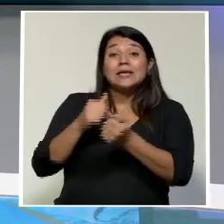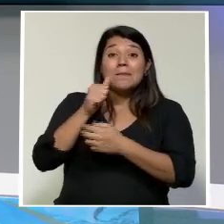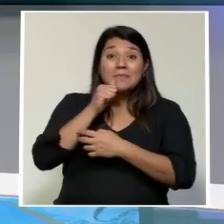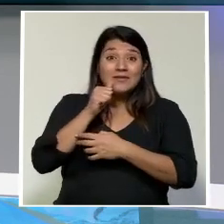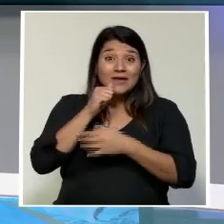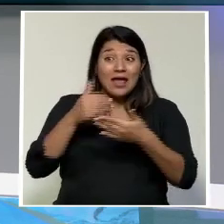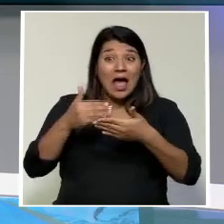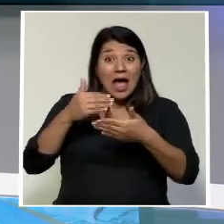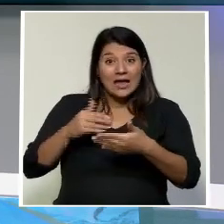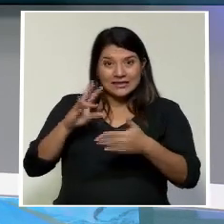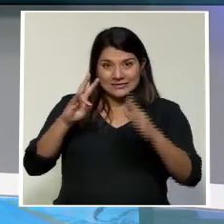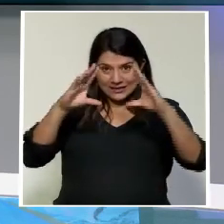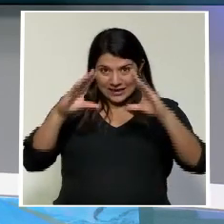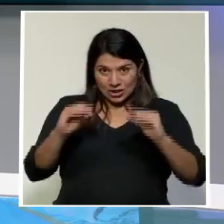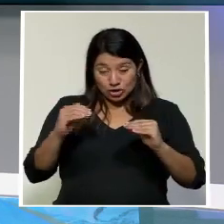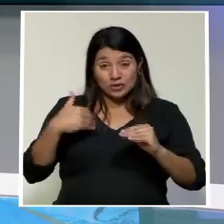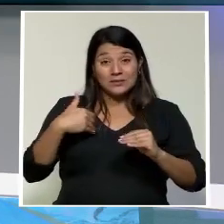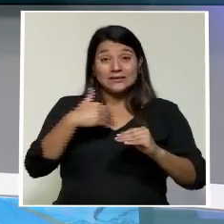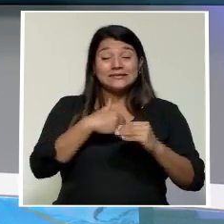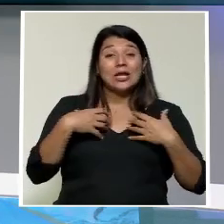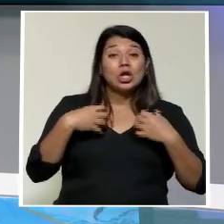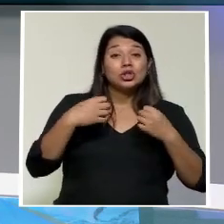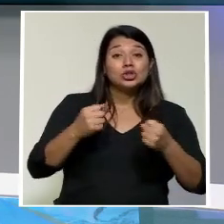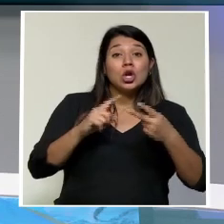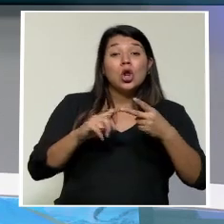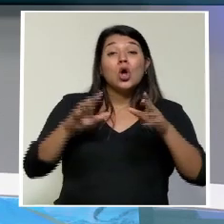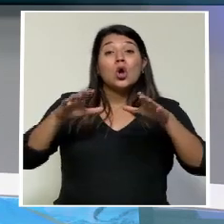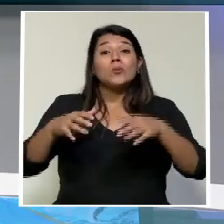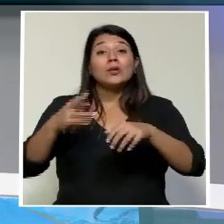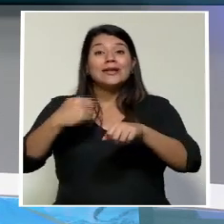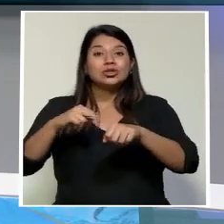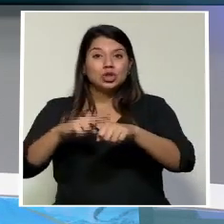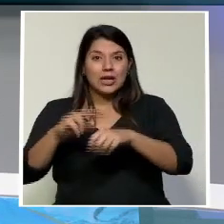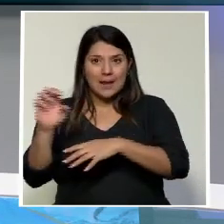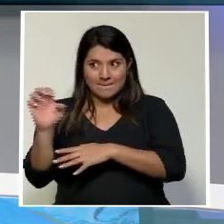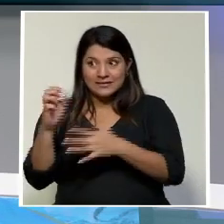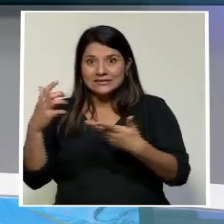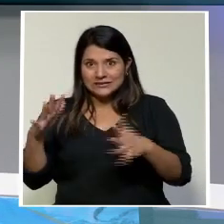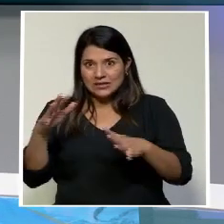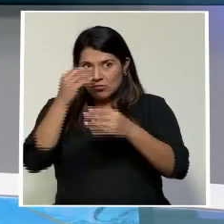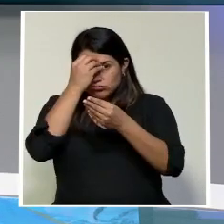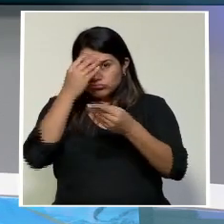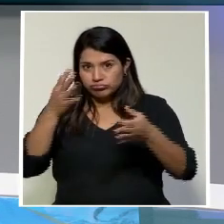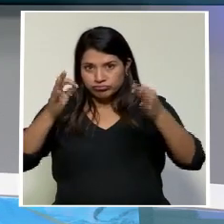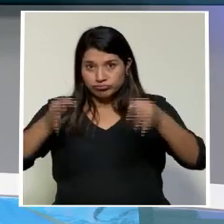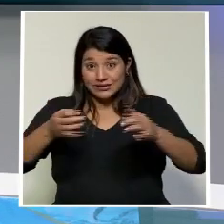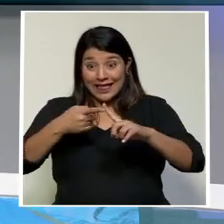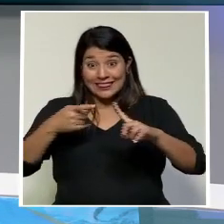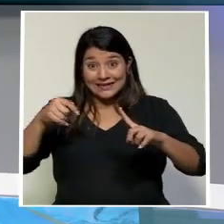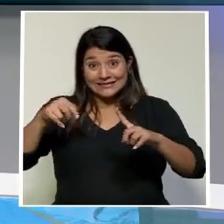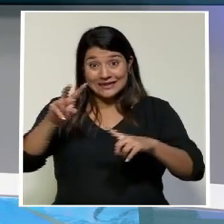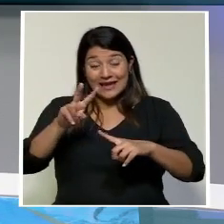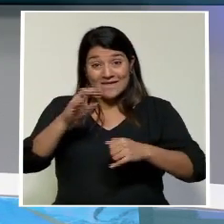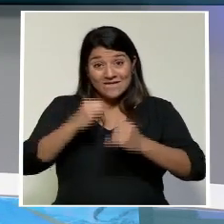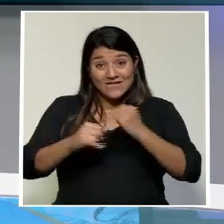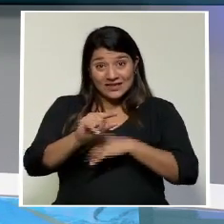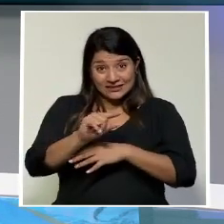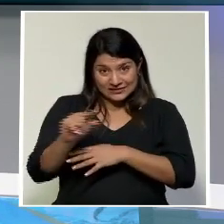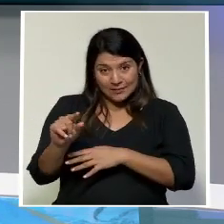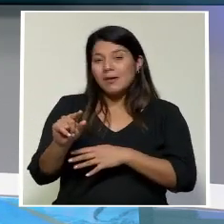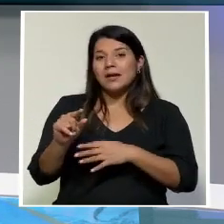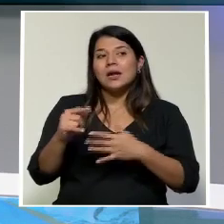tanto el Ministerio de Salud como la Comisión Nacional de Emergencias confirmaron que a partir de este fin de semana se estarán emitiendo